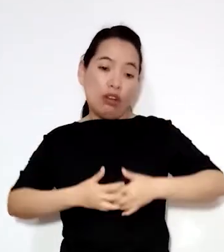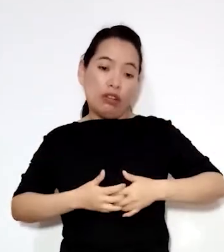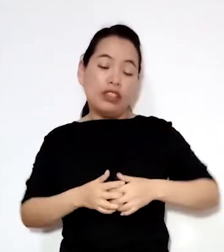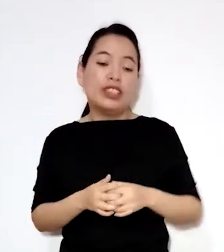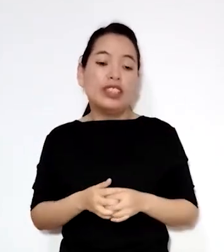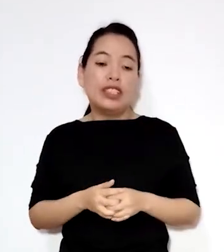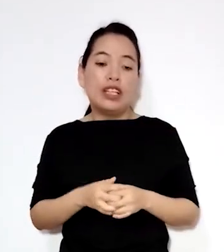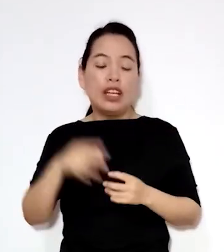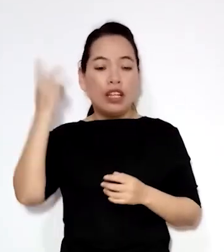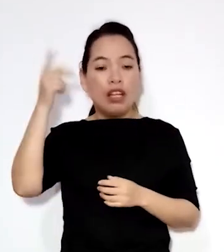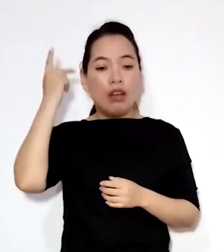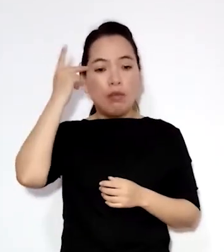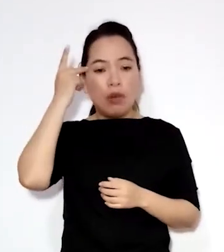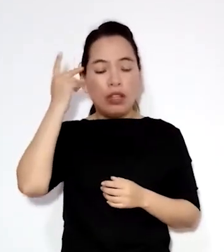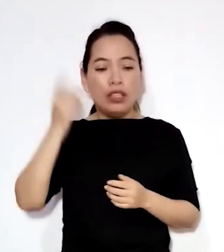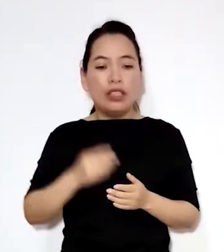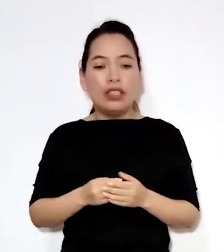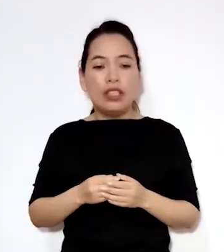ahora